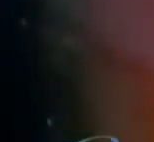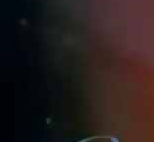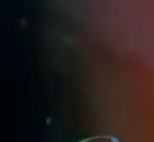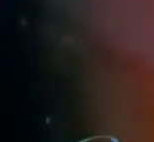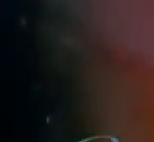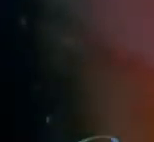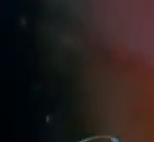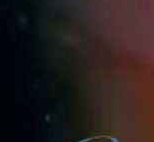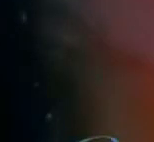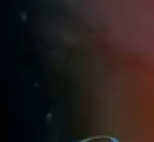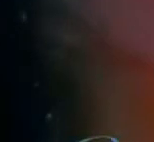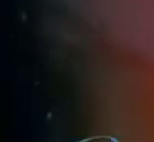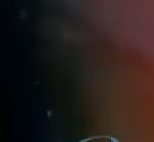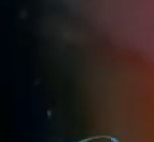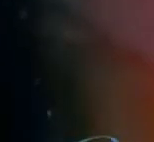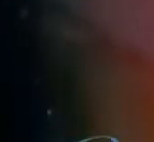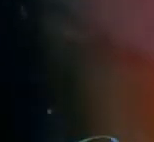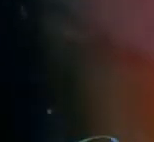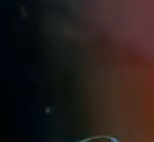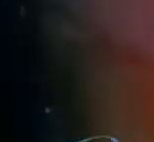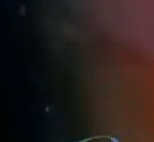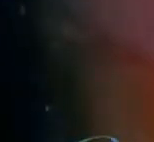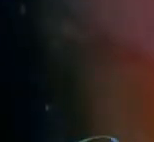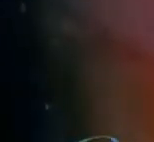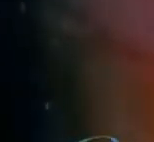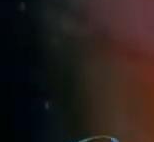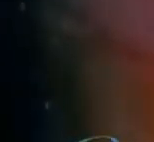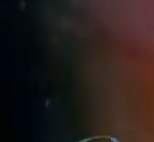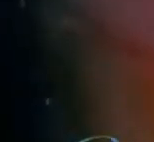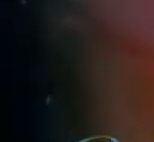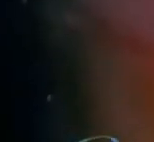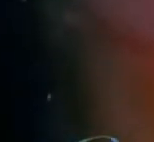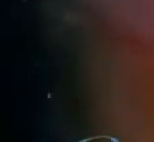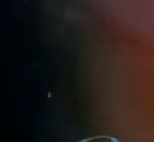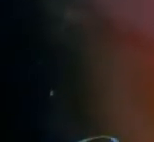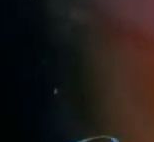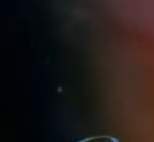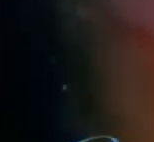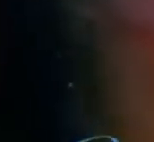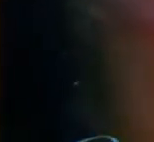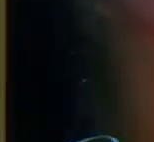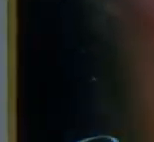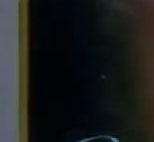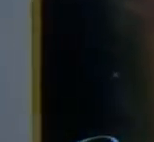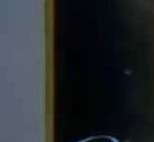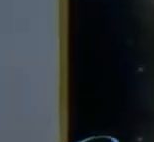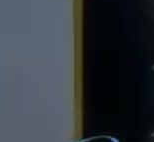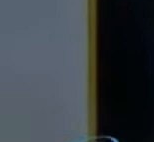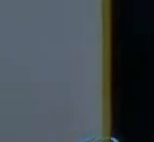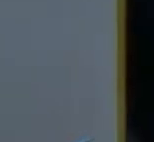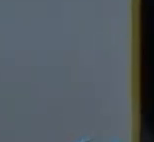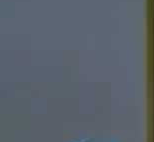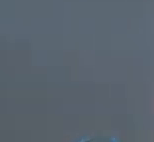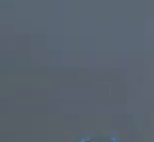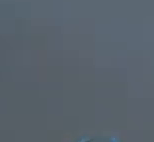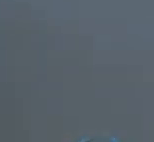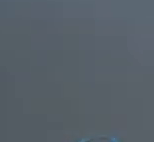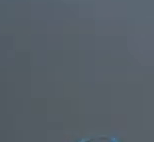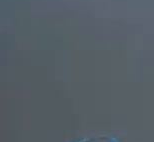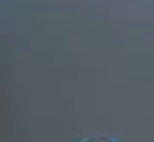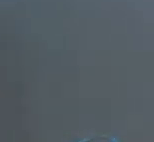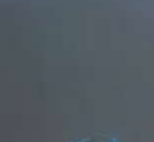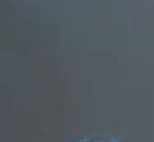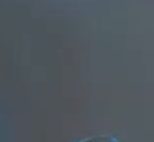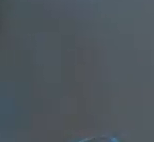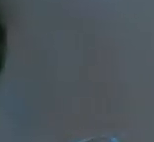Continuamos con la historia clínica de un dolor crónico a nivel lumbar, pero puede ser un dolor crónico a nivel del codo, a nivel